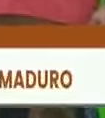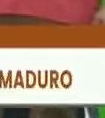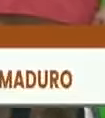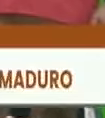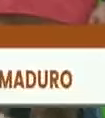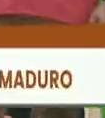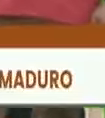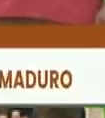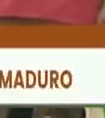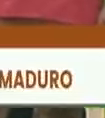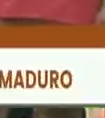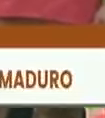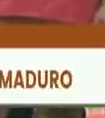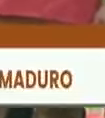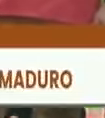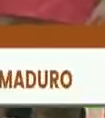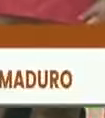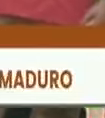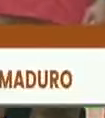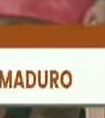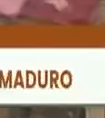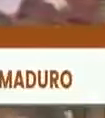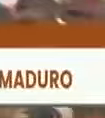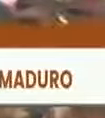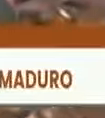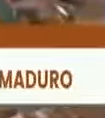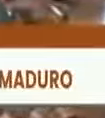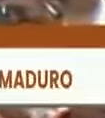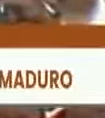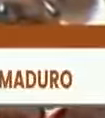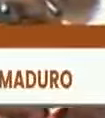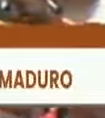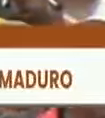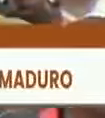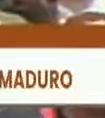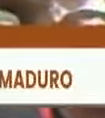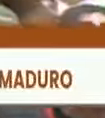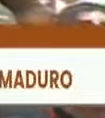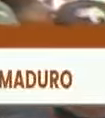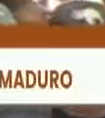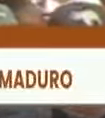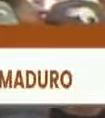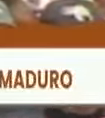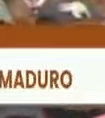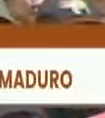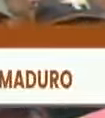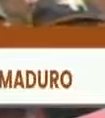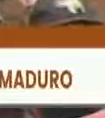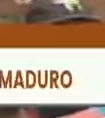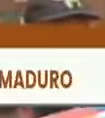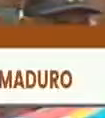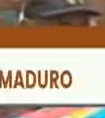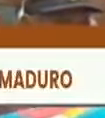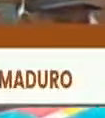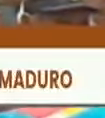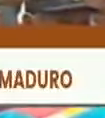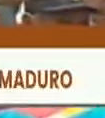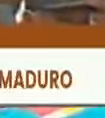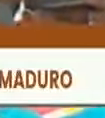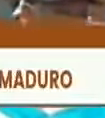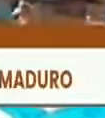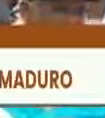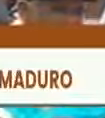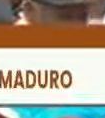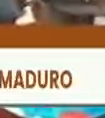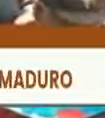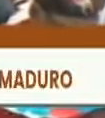pueblo nació para vencer y no para ser vencido. Jamás las oligarquías, jamás los apellidos estarán del